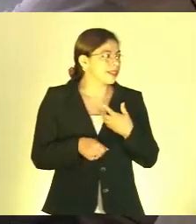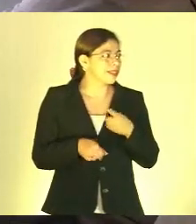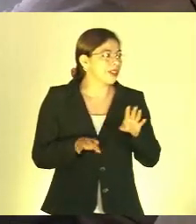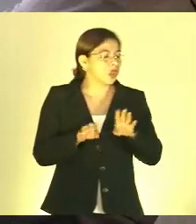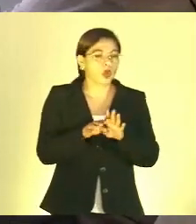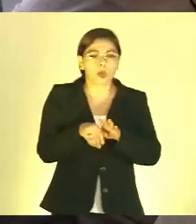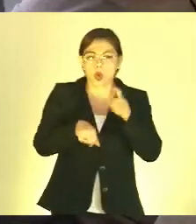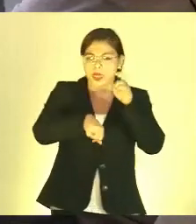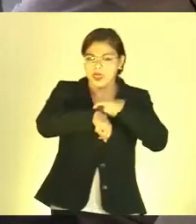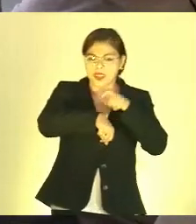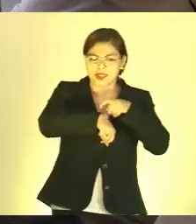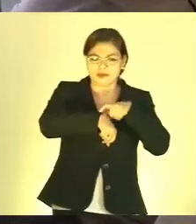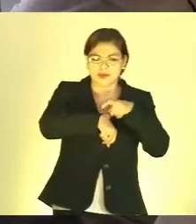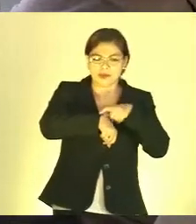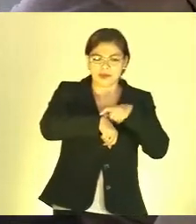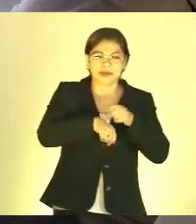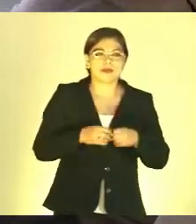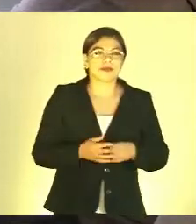¿cómo andamos de tiempo?